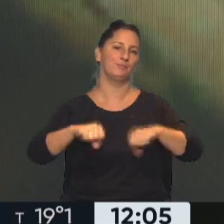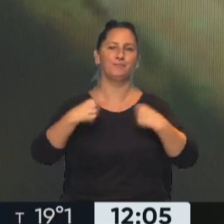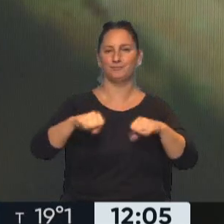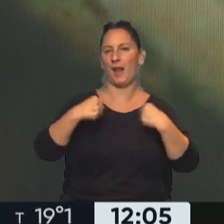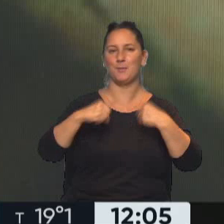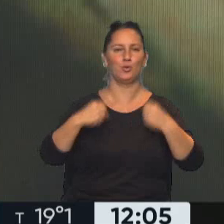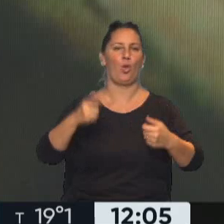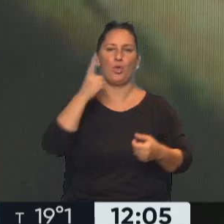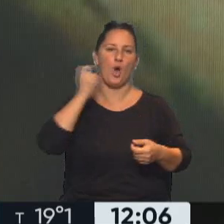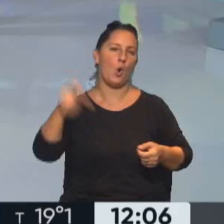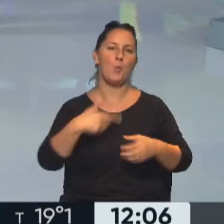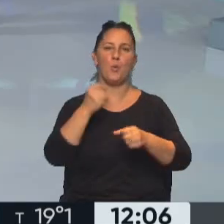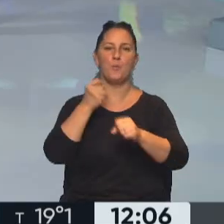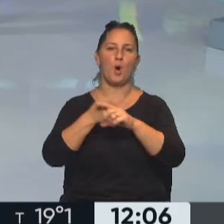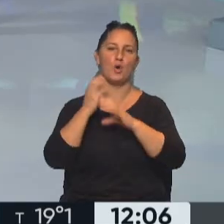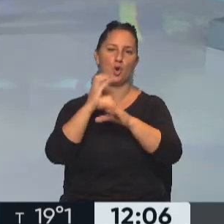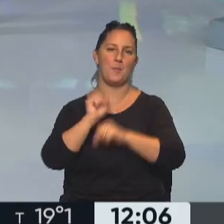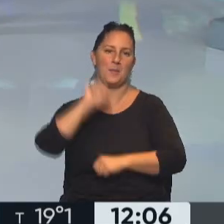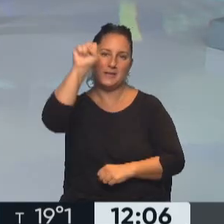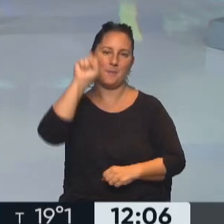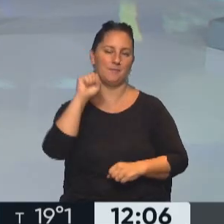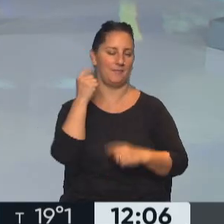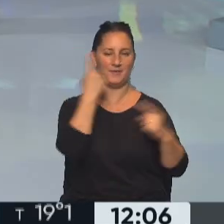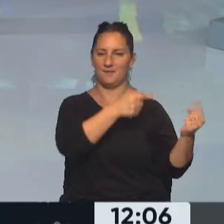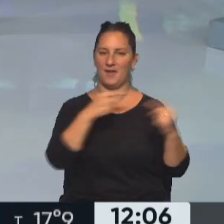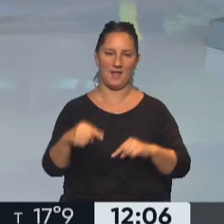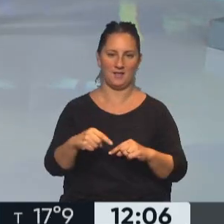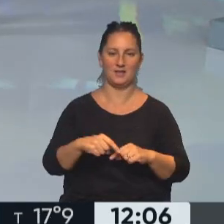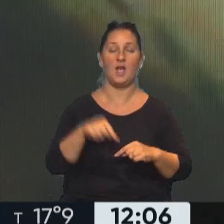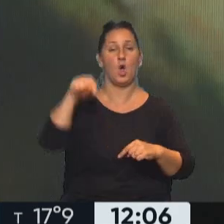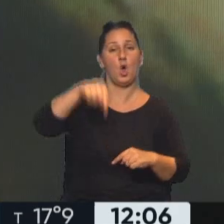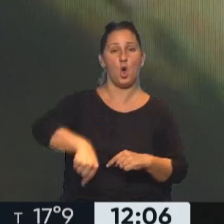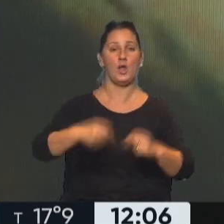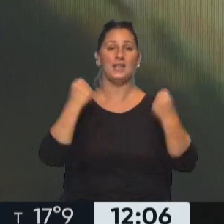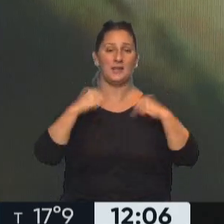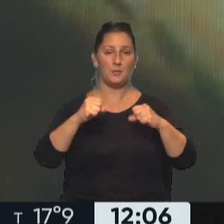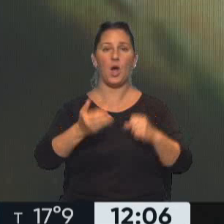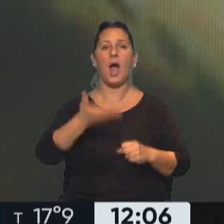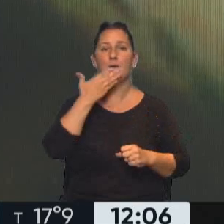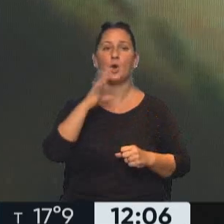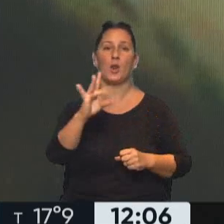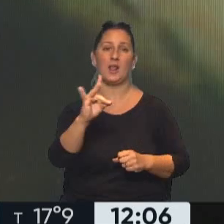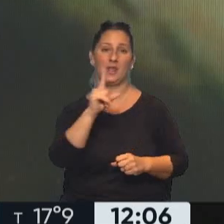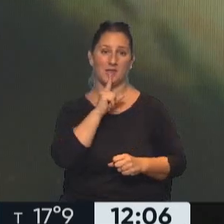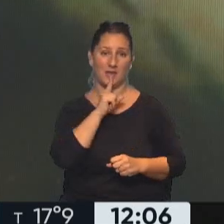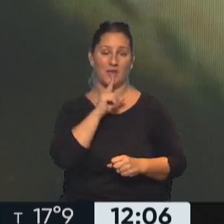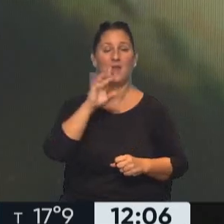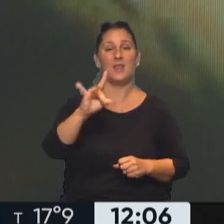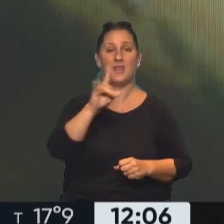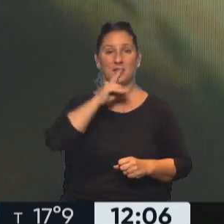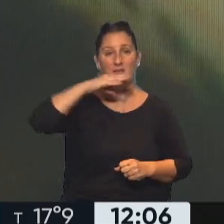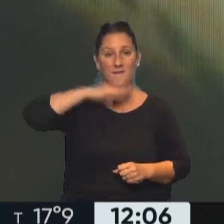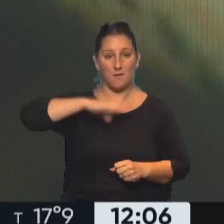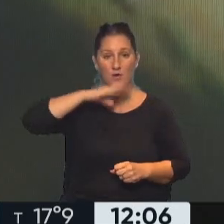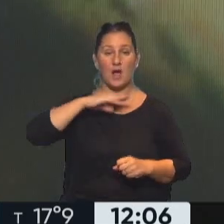por copa libertadores jugar un buen segundo tiempo lo cierto es que se entrenó habló con battaglia y el propio técnico de boca